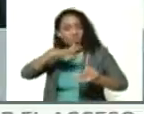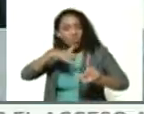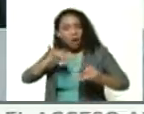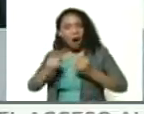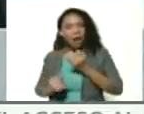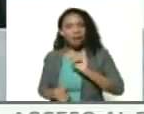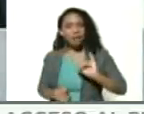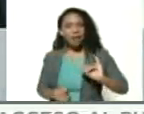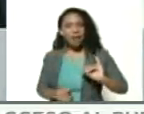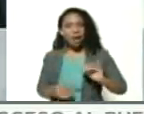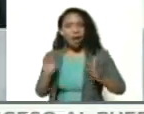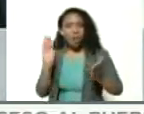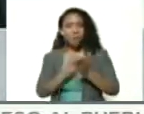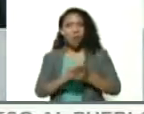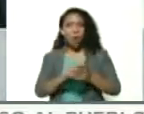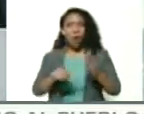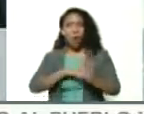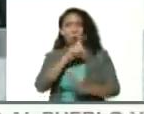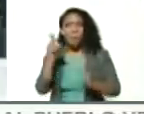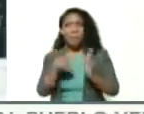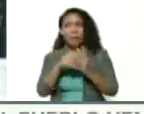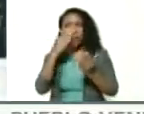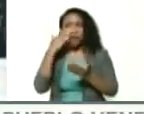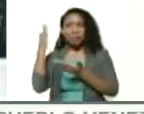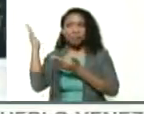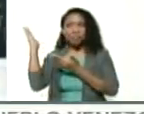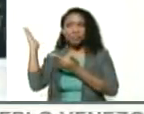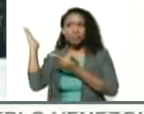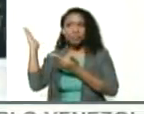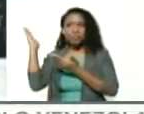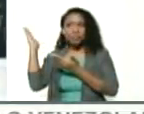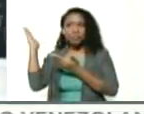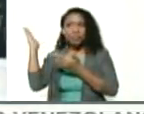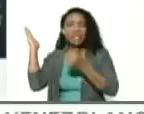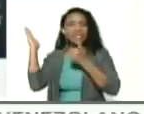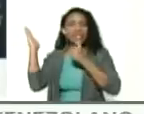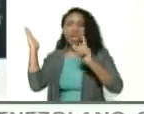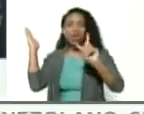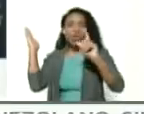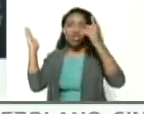izquierda, pon la pantalla completa, para quien no lo conozca.